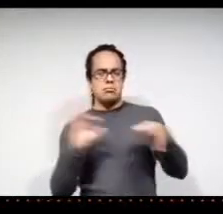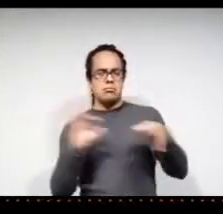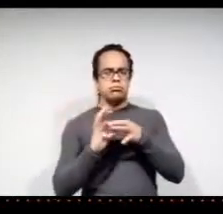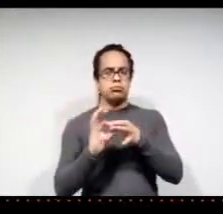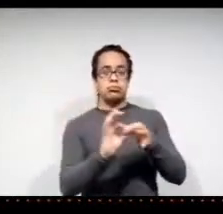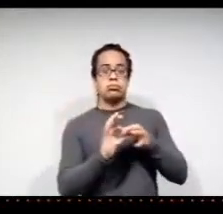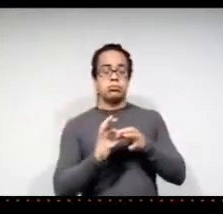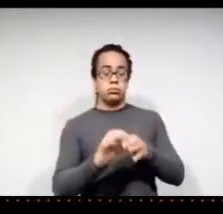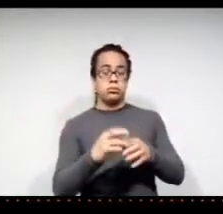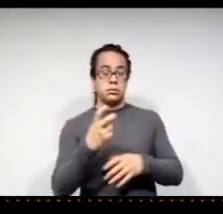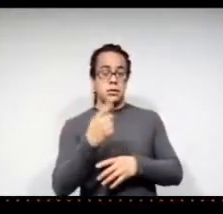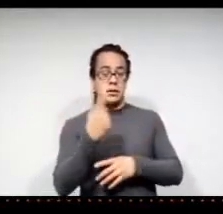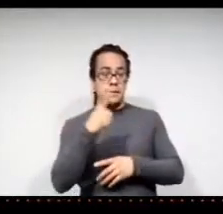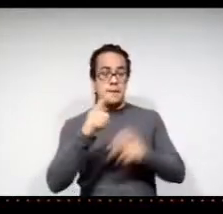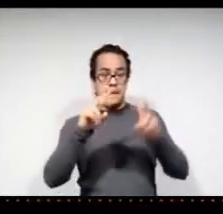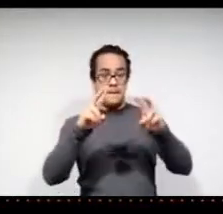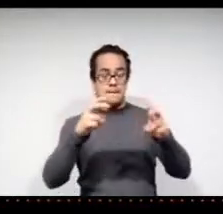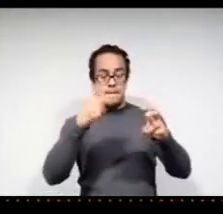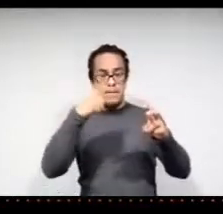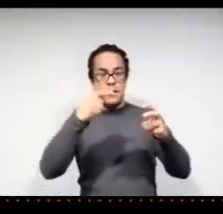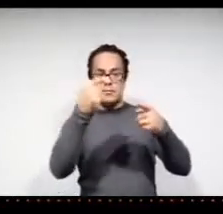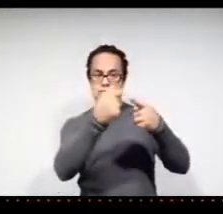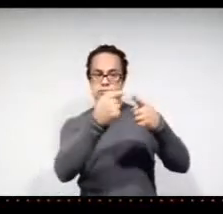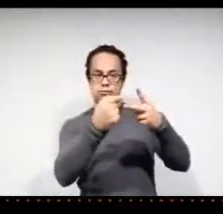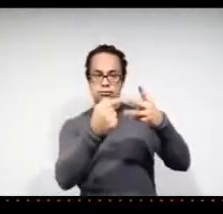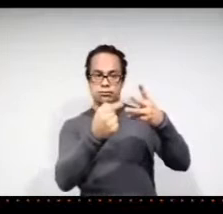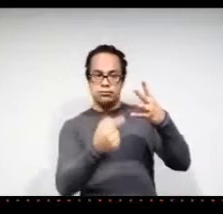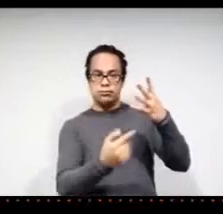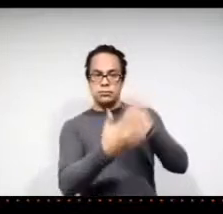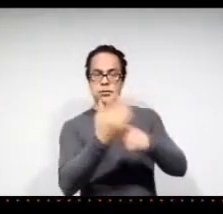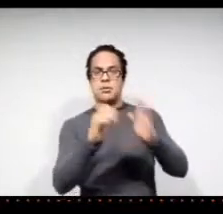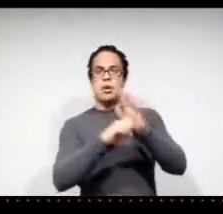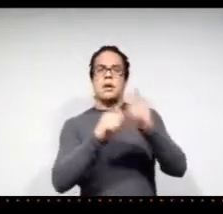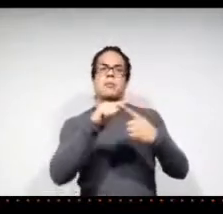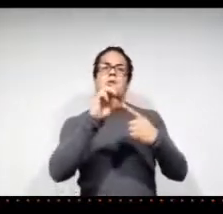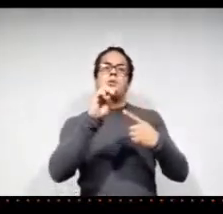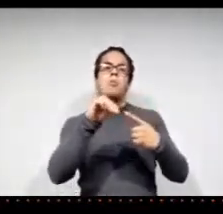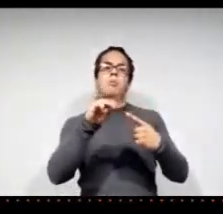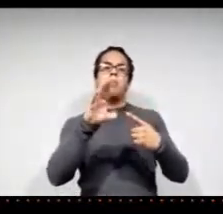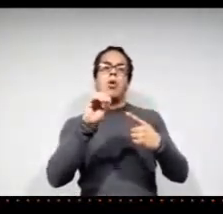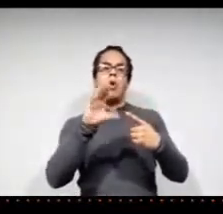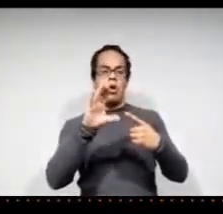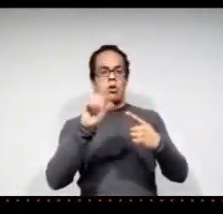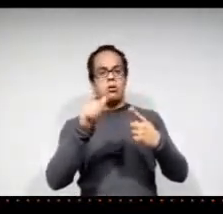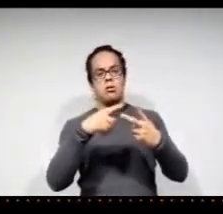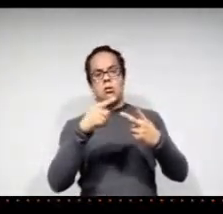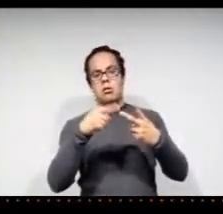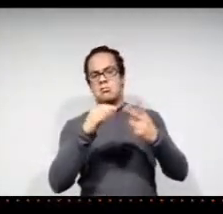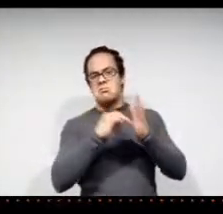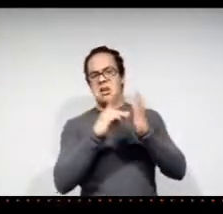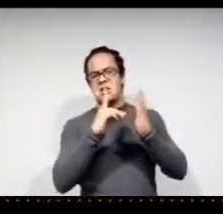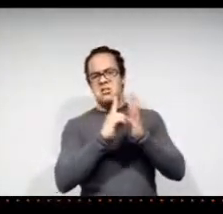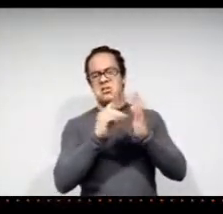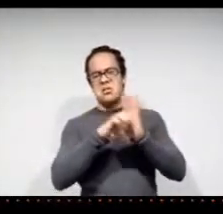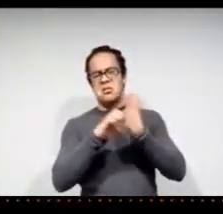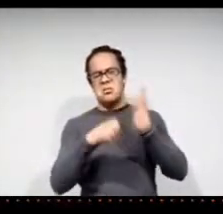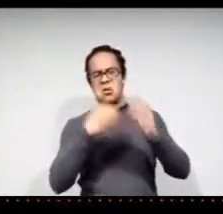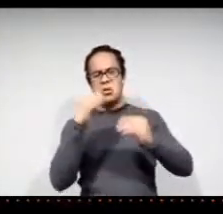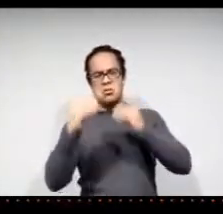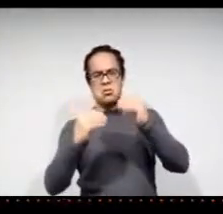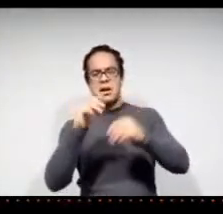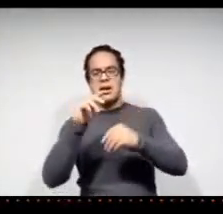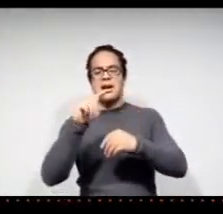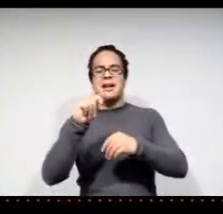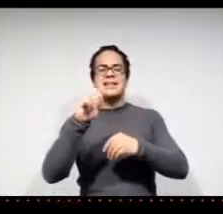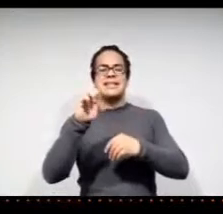universidad, metiendo estos elementos de los MOOC, de estas metodologías tipo pláticas TEDx, que todos hemos